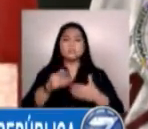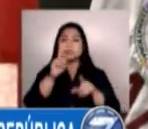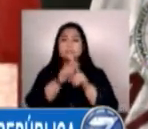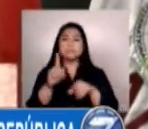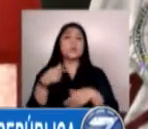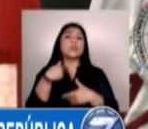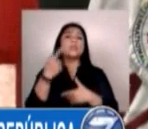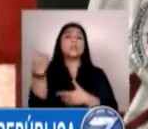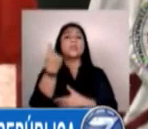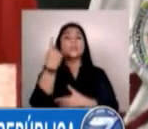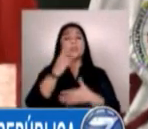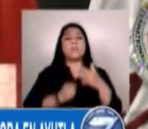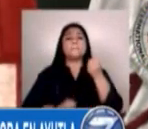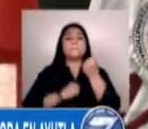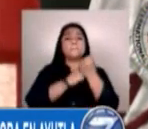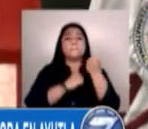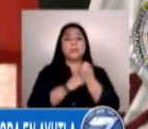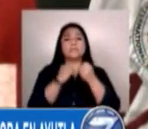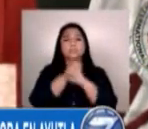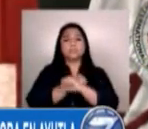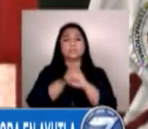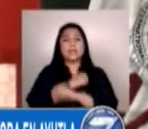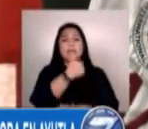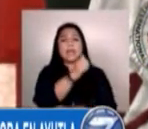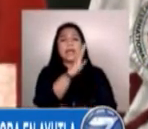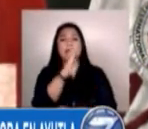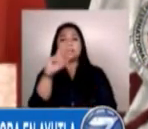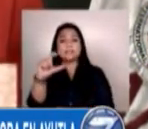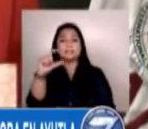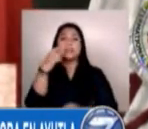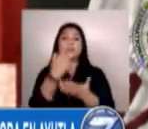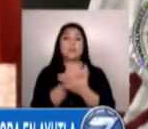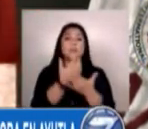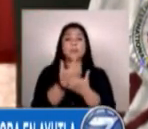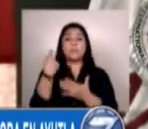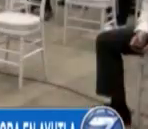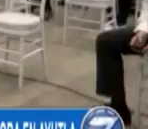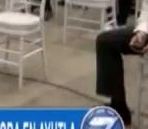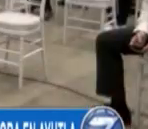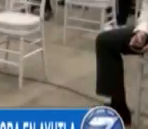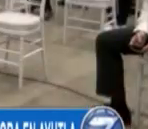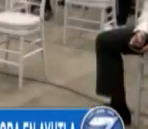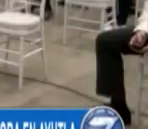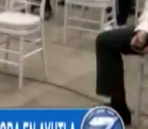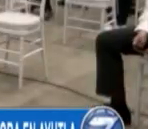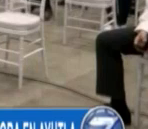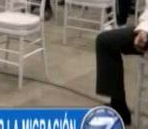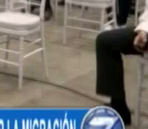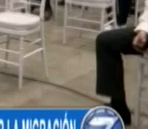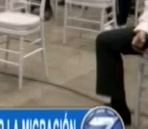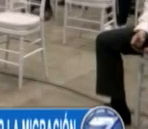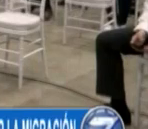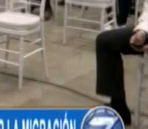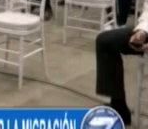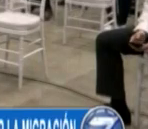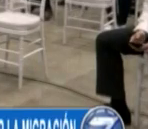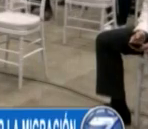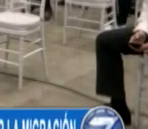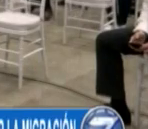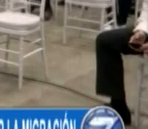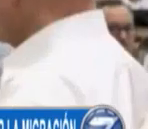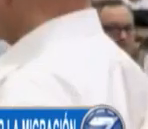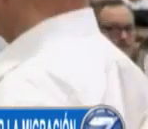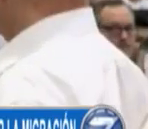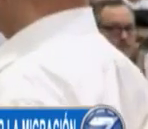pilares estratégicos, el ABC económico, para lograr la atracción de la inversión extranjera y la creación